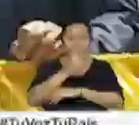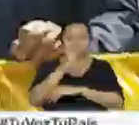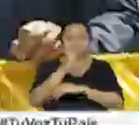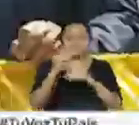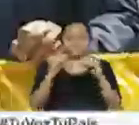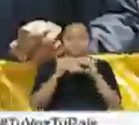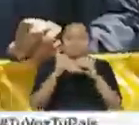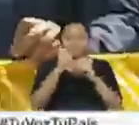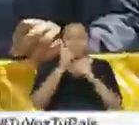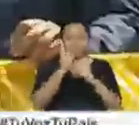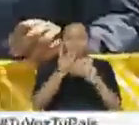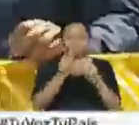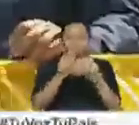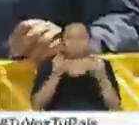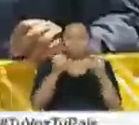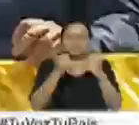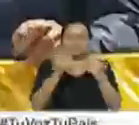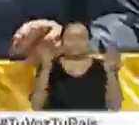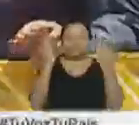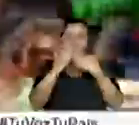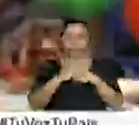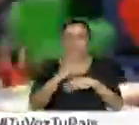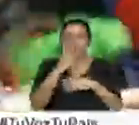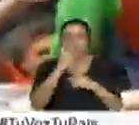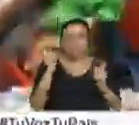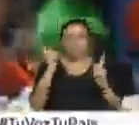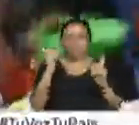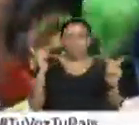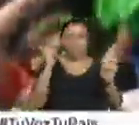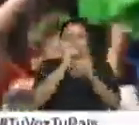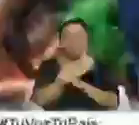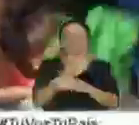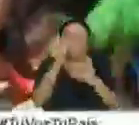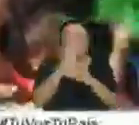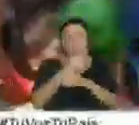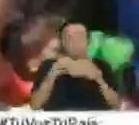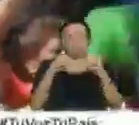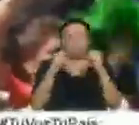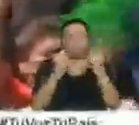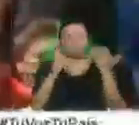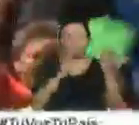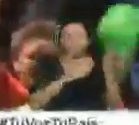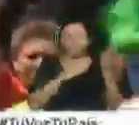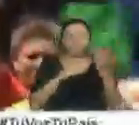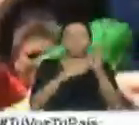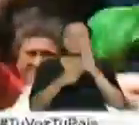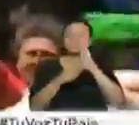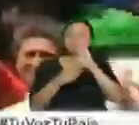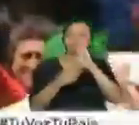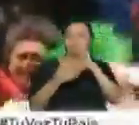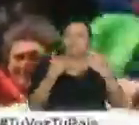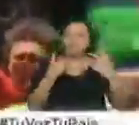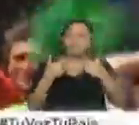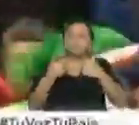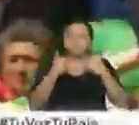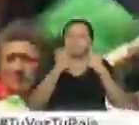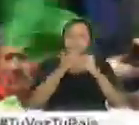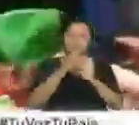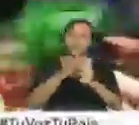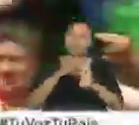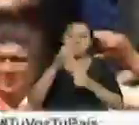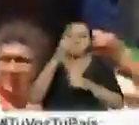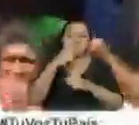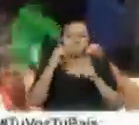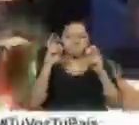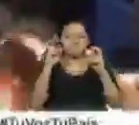un tinte de nostalgia. Al culminar el cambio de guardia presidencial, un grupo musical hizo una presentación artística en la que